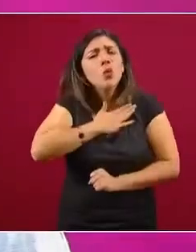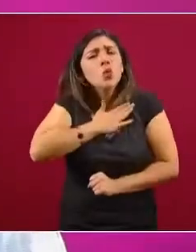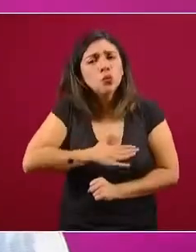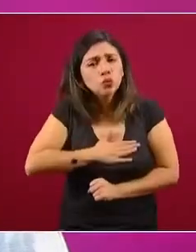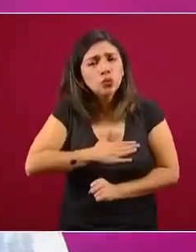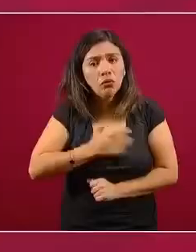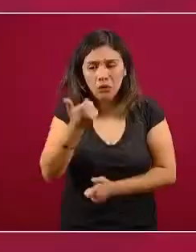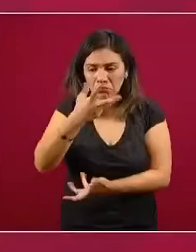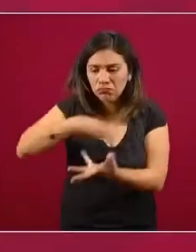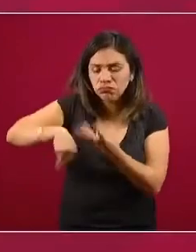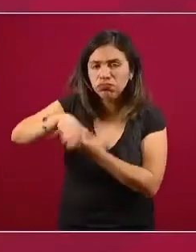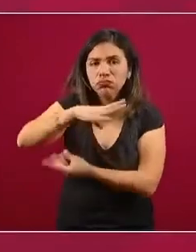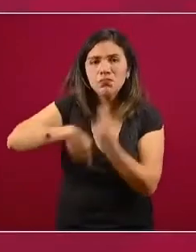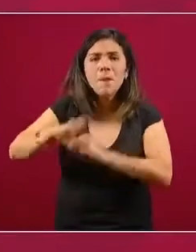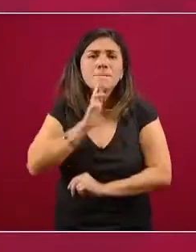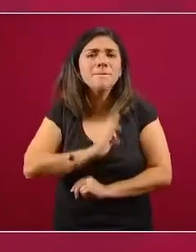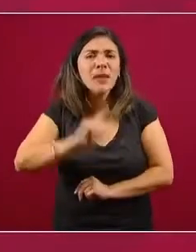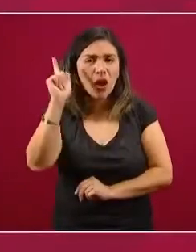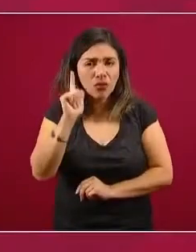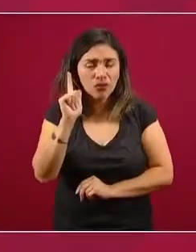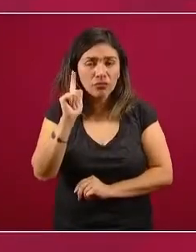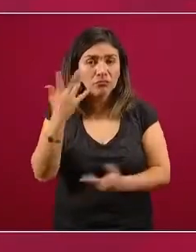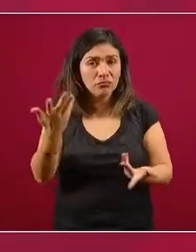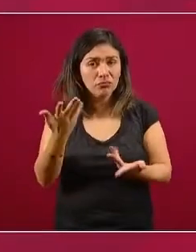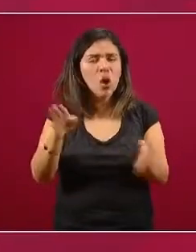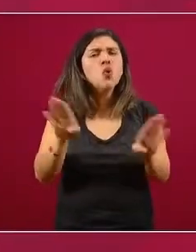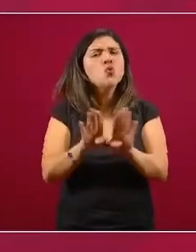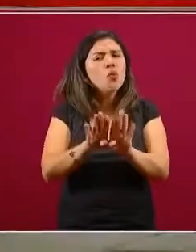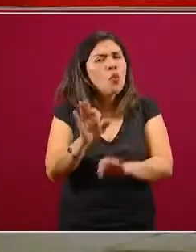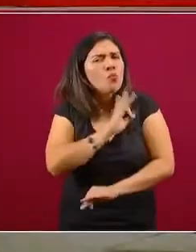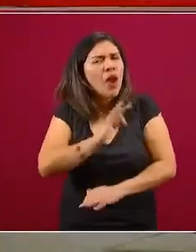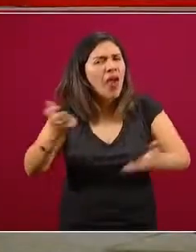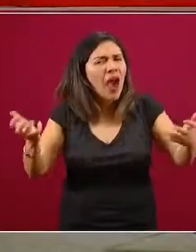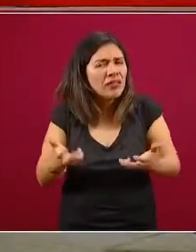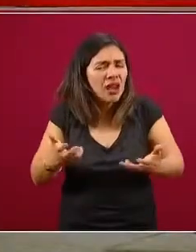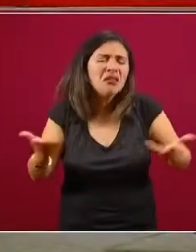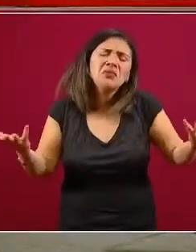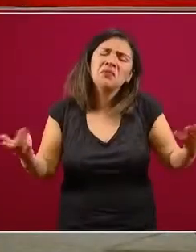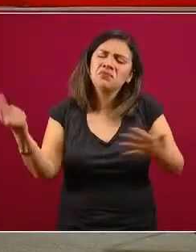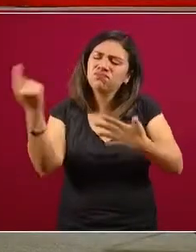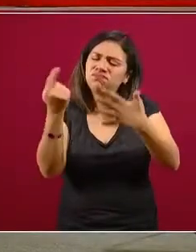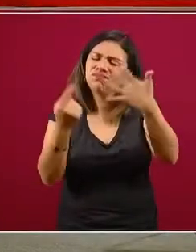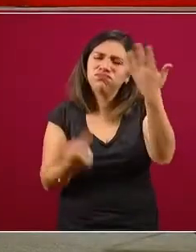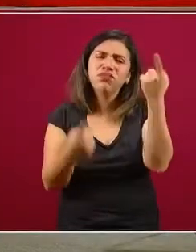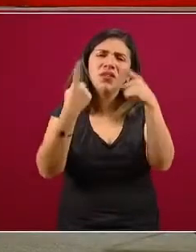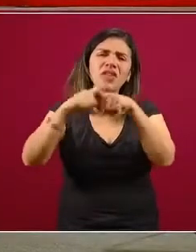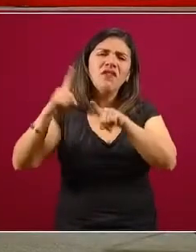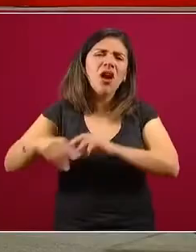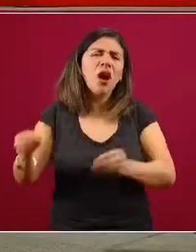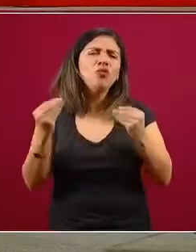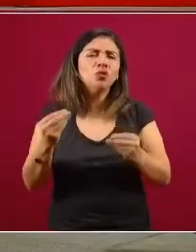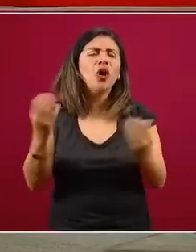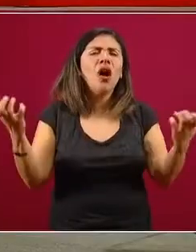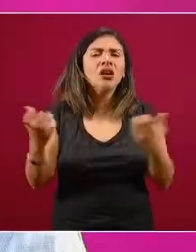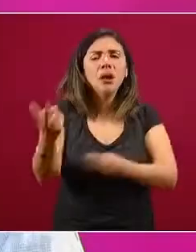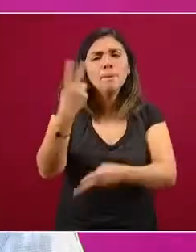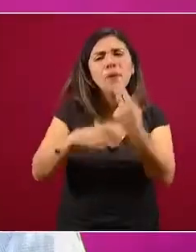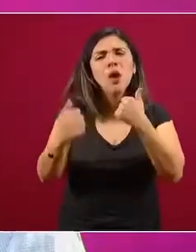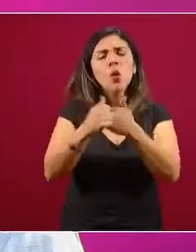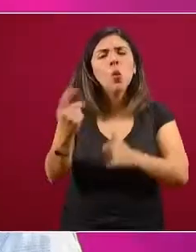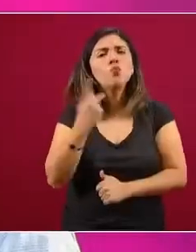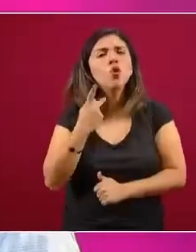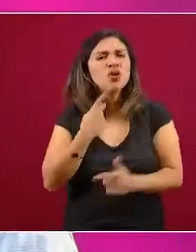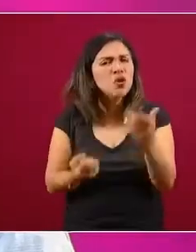y económicamente competitivo. ¿Cómo lograrlo? A través de múltiples instrumentos que tiene la generación de